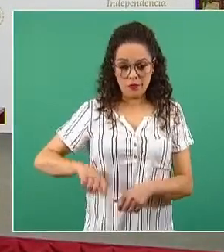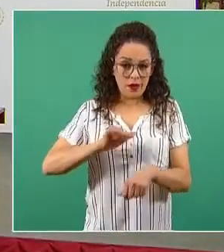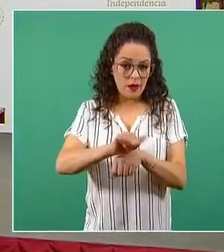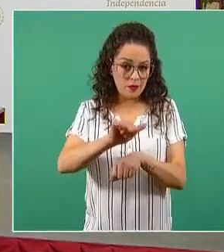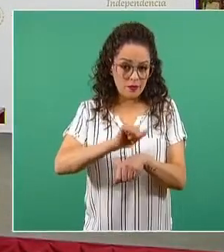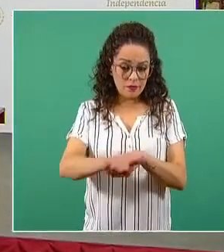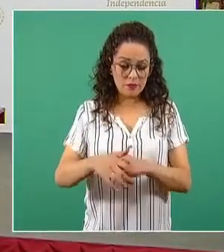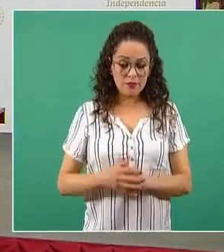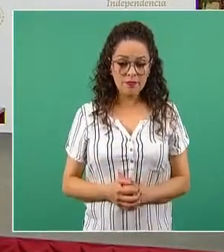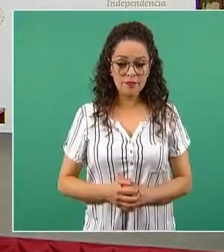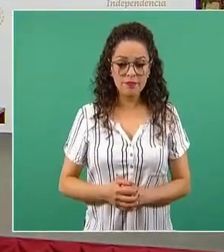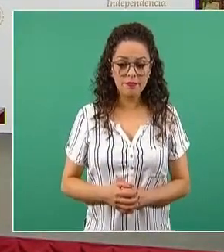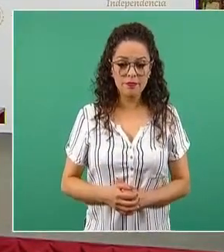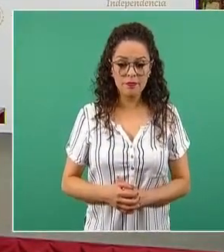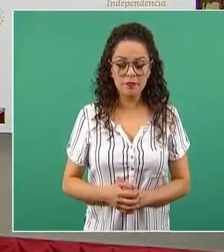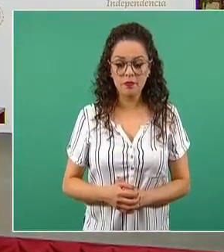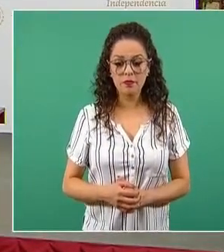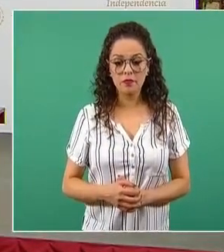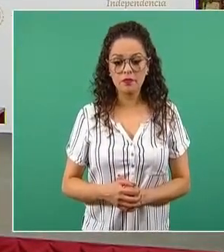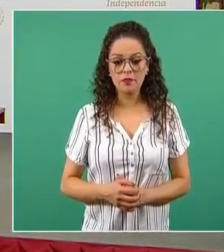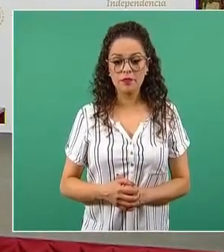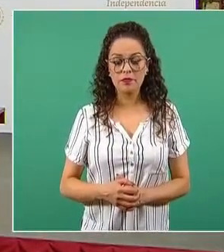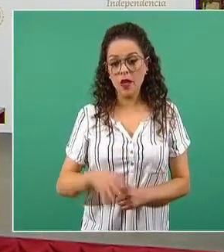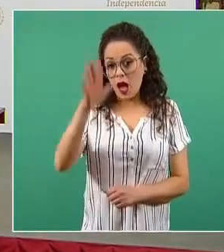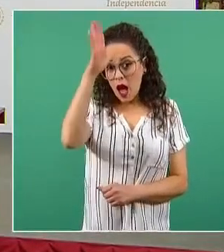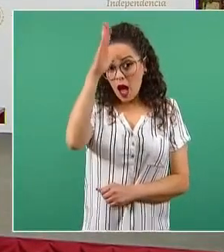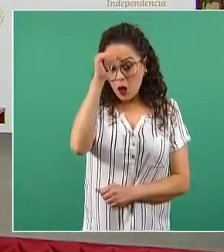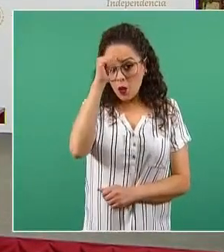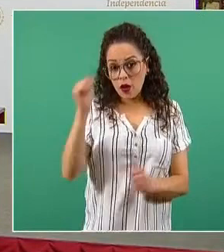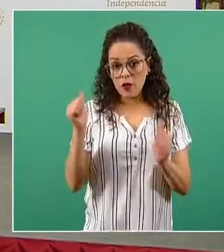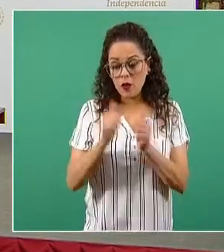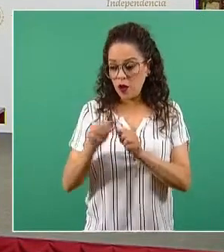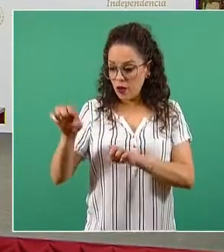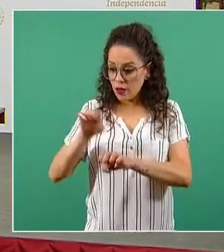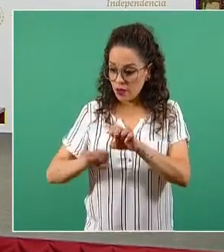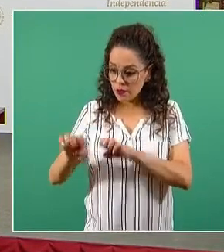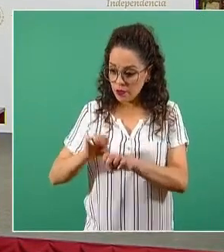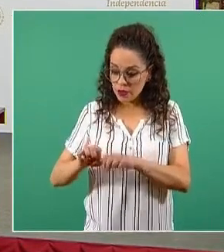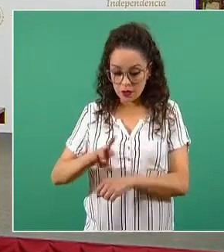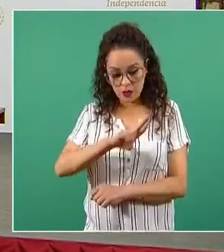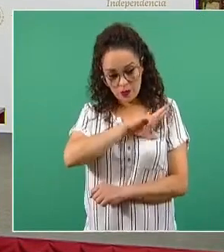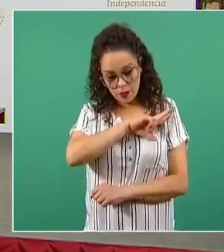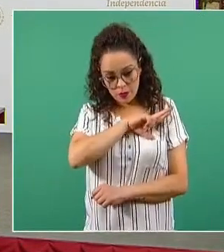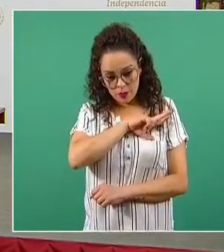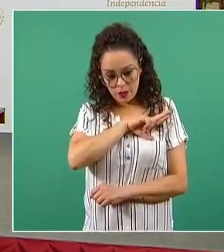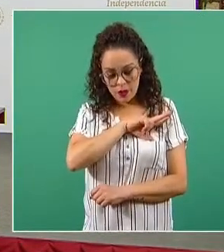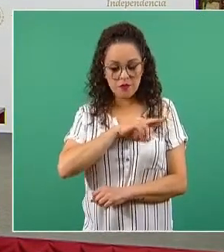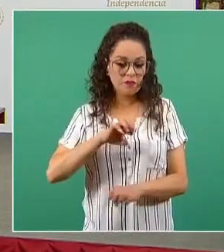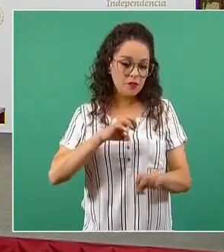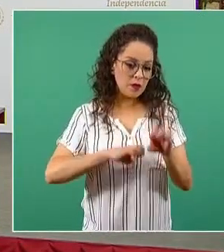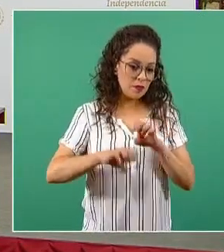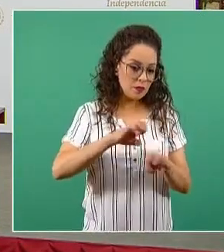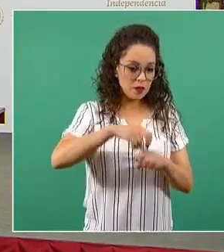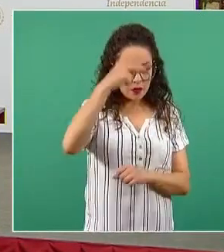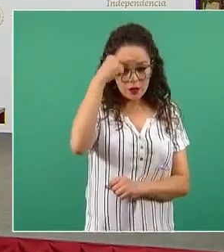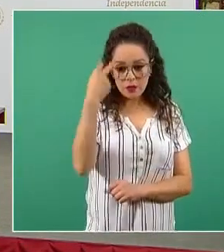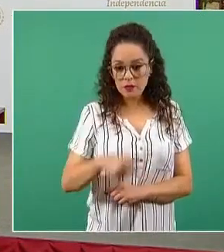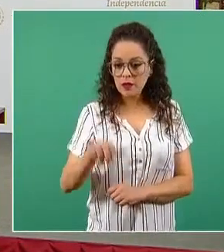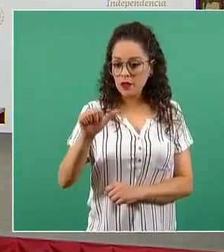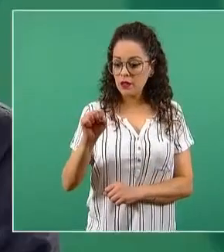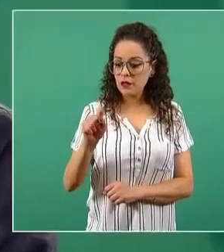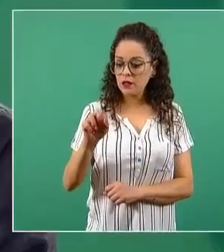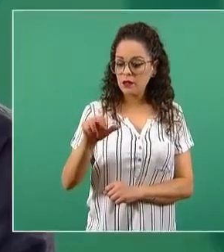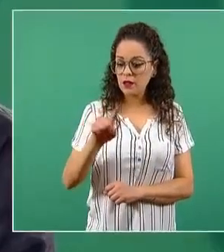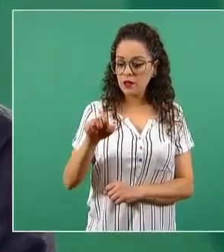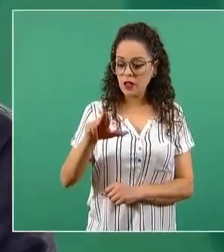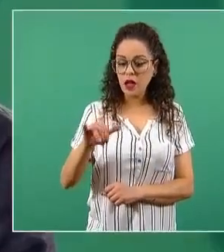El propio convenio que existe entre partes privadas, entre una empresa argentina, una empresa mexicana, AstraZeneca, y el acompañamiento